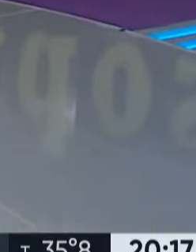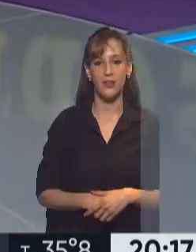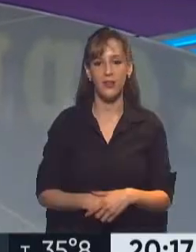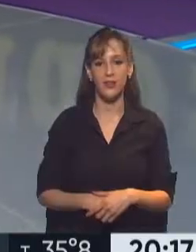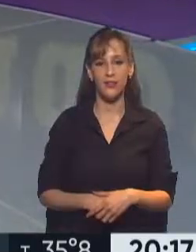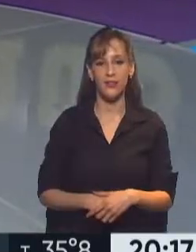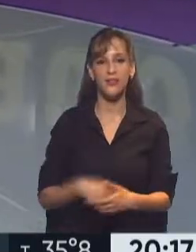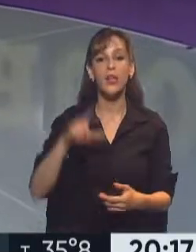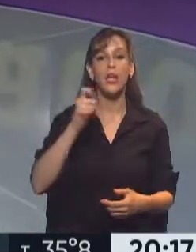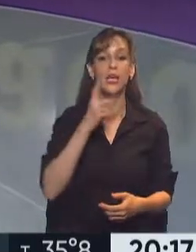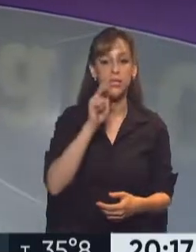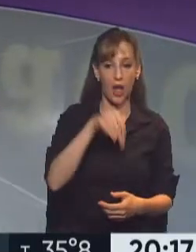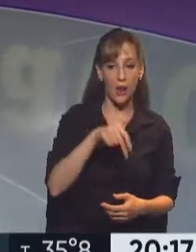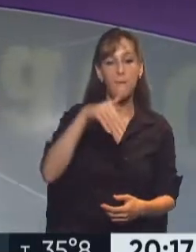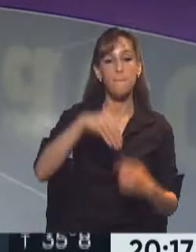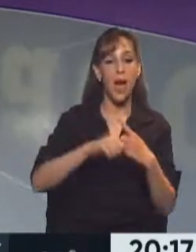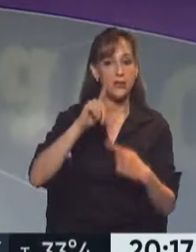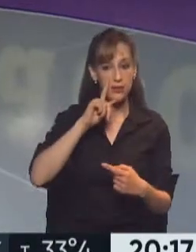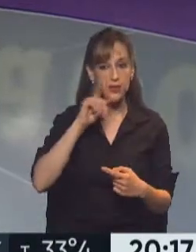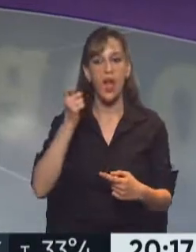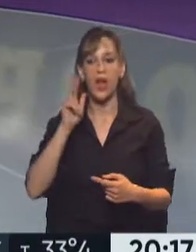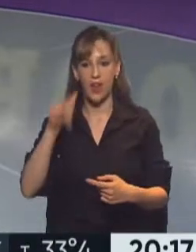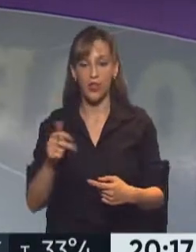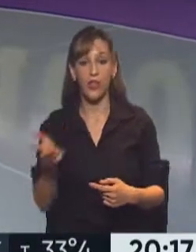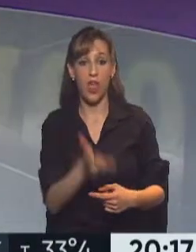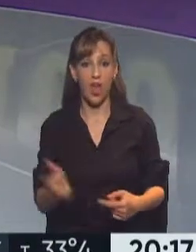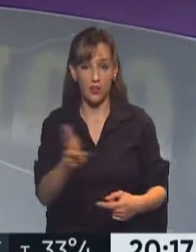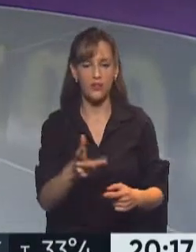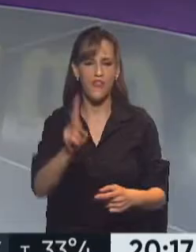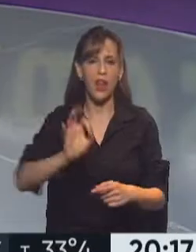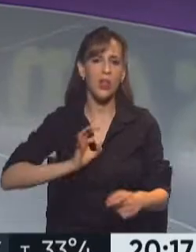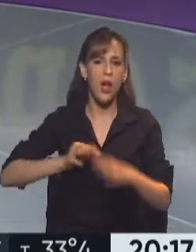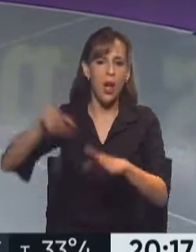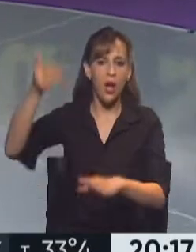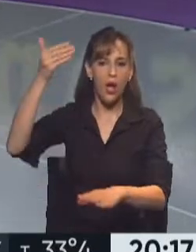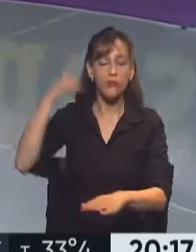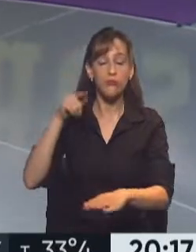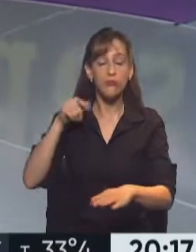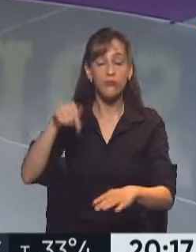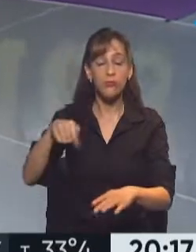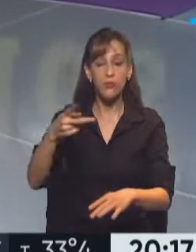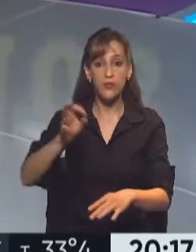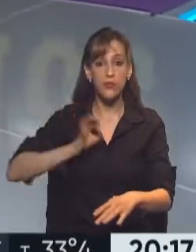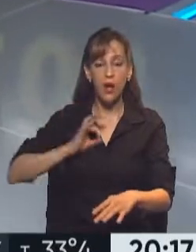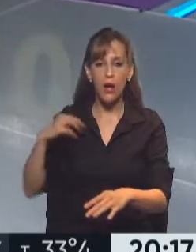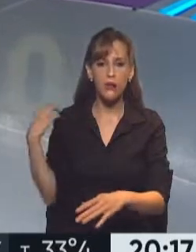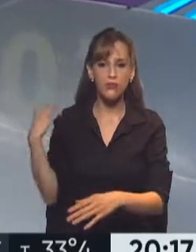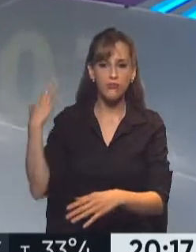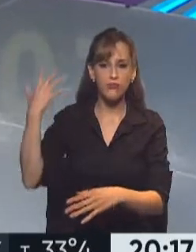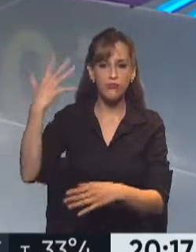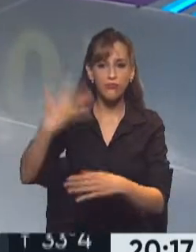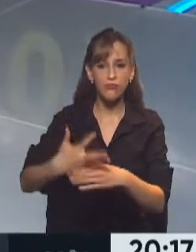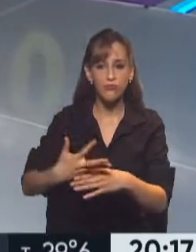Cristian, Maxi y Adrián. Hace 20 años hablábamos de ellos. Pasaron 20 años y seguimos